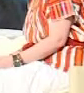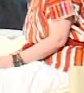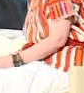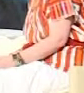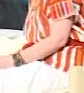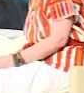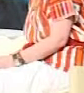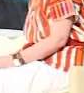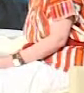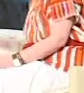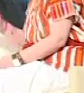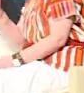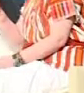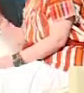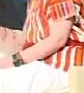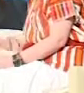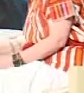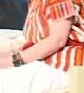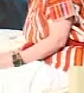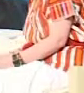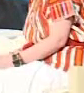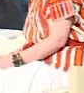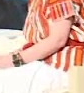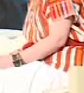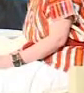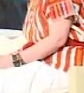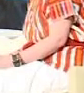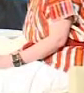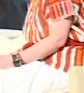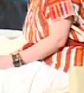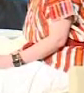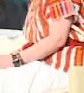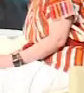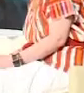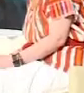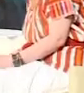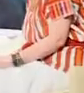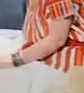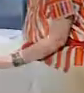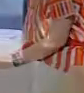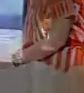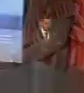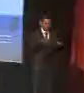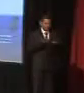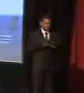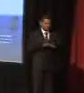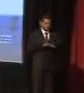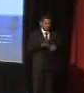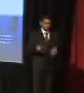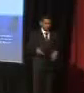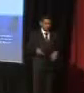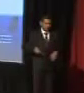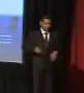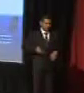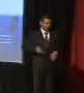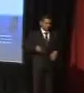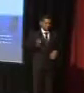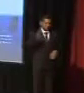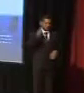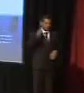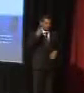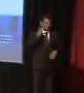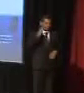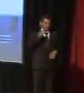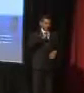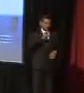distintos cargos muy diversos y muy importantes en el gobierno federal de nigeria destacaría también su experiencia